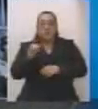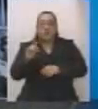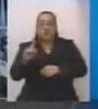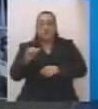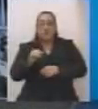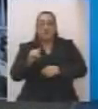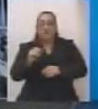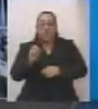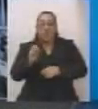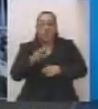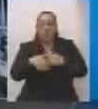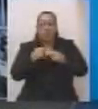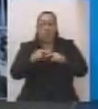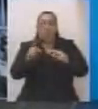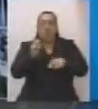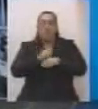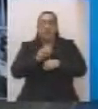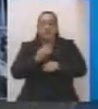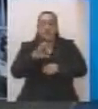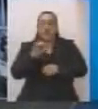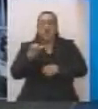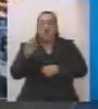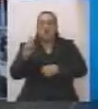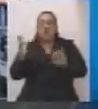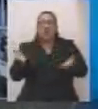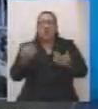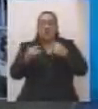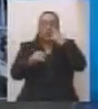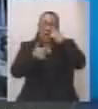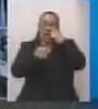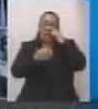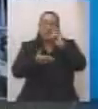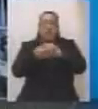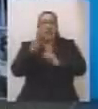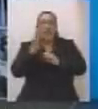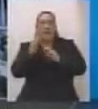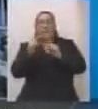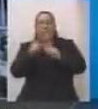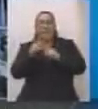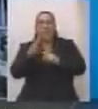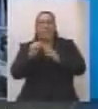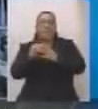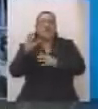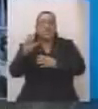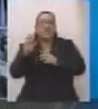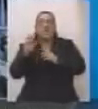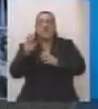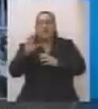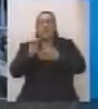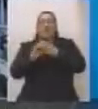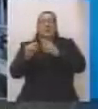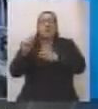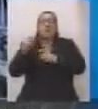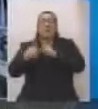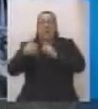economía emergente tiene los niveles de capacitación C y D, donde A es mayor que B, B mayor que C y C mayor que D. Así